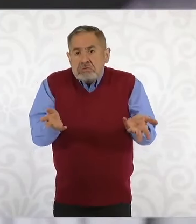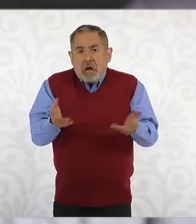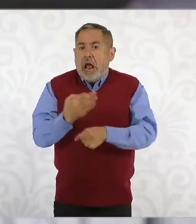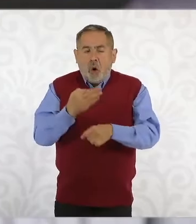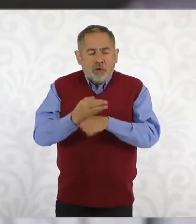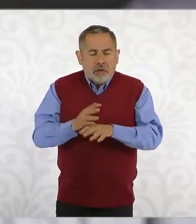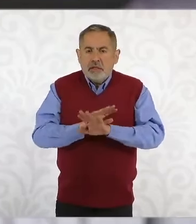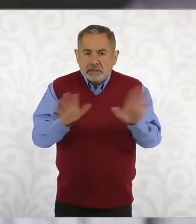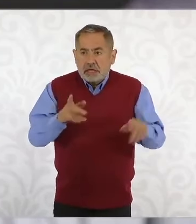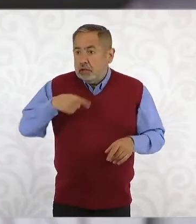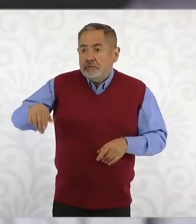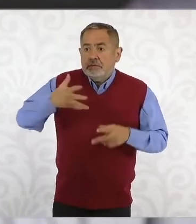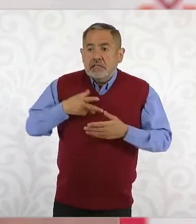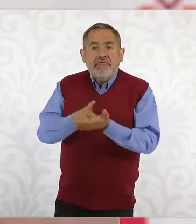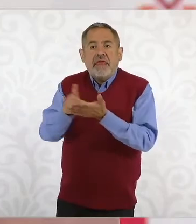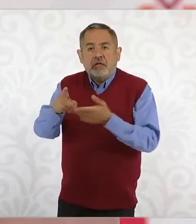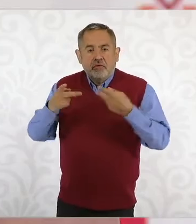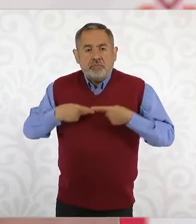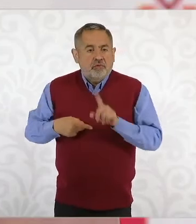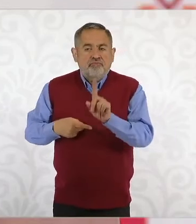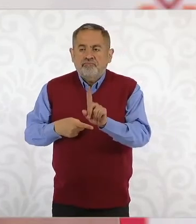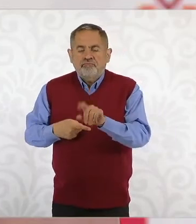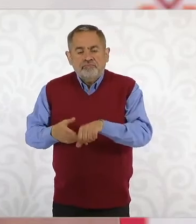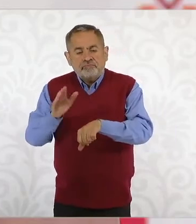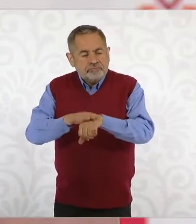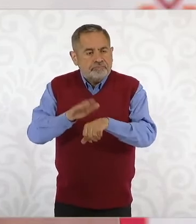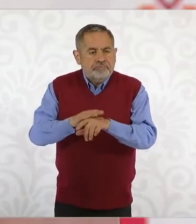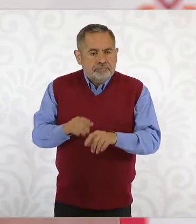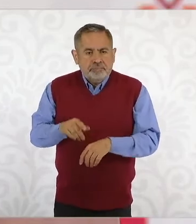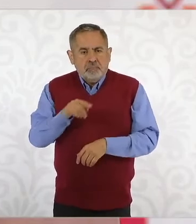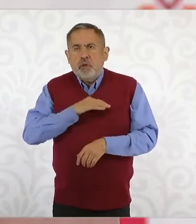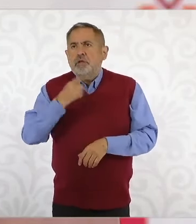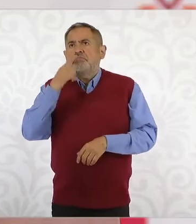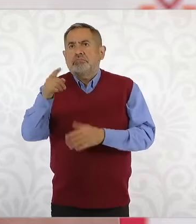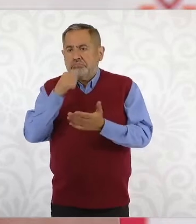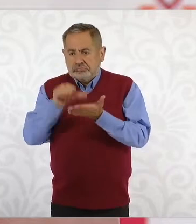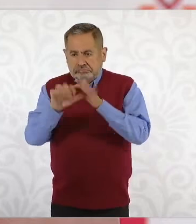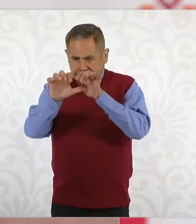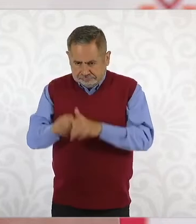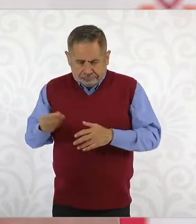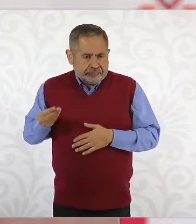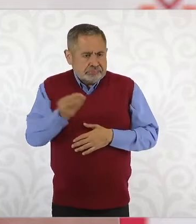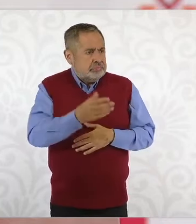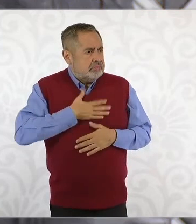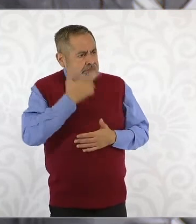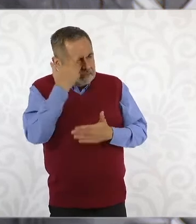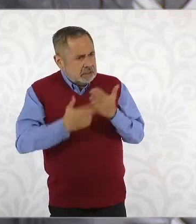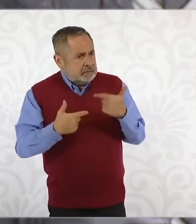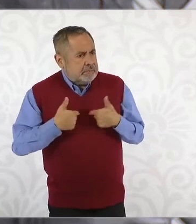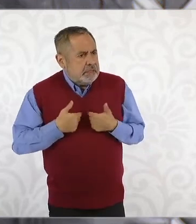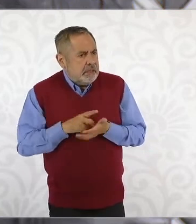Hoy, como derecho de la audiencia, es que tienes un mecanismo para presentar, en caso de que consideres vulnerado tu